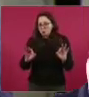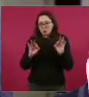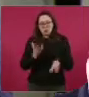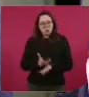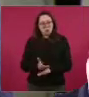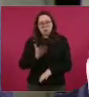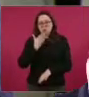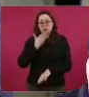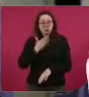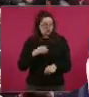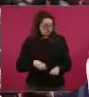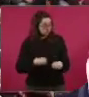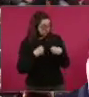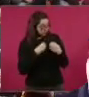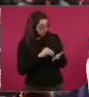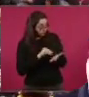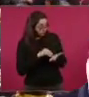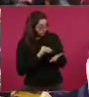vive,